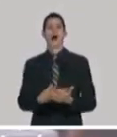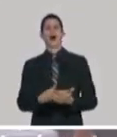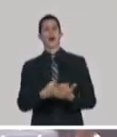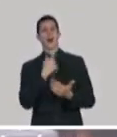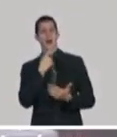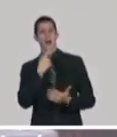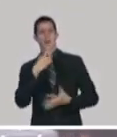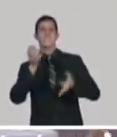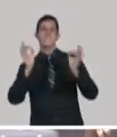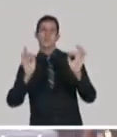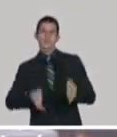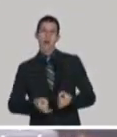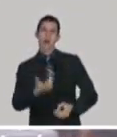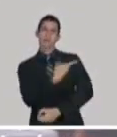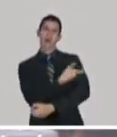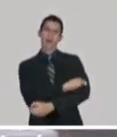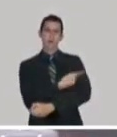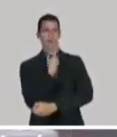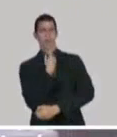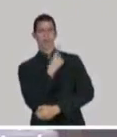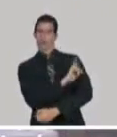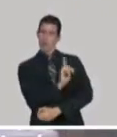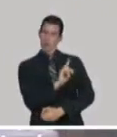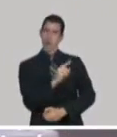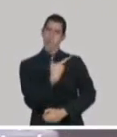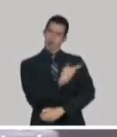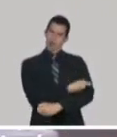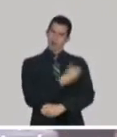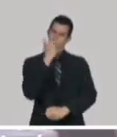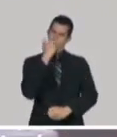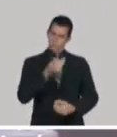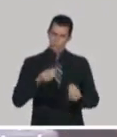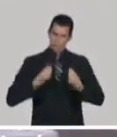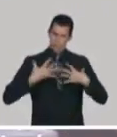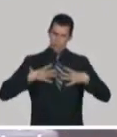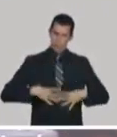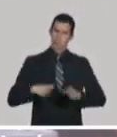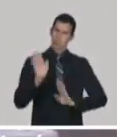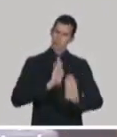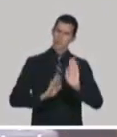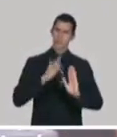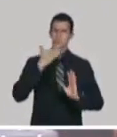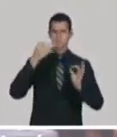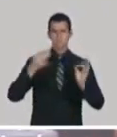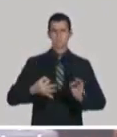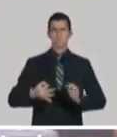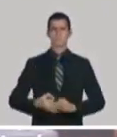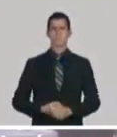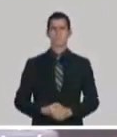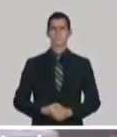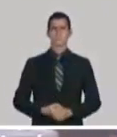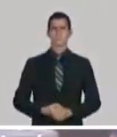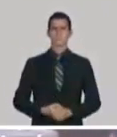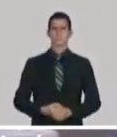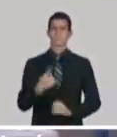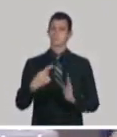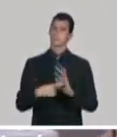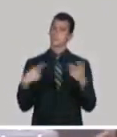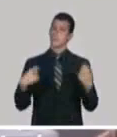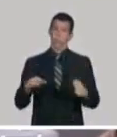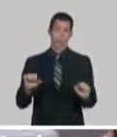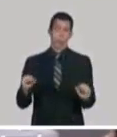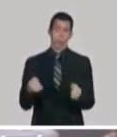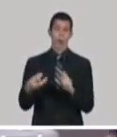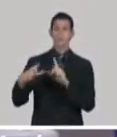que sigamos desarrollando el ensayo que culminemos con éxito todo este ensayo fase 3 esto nos